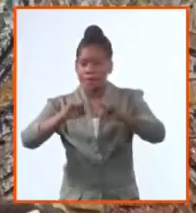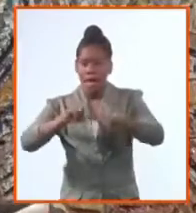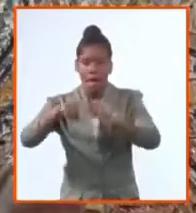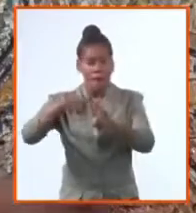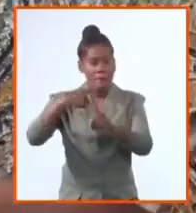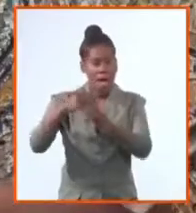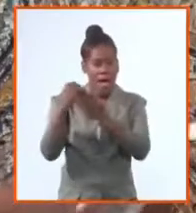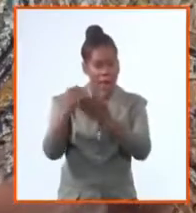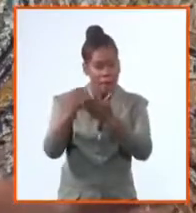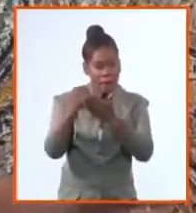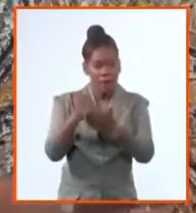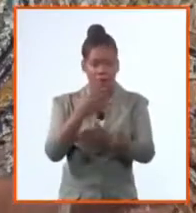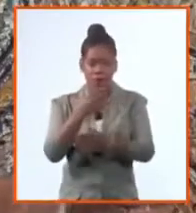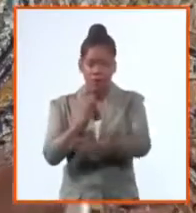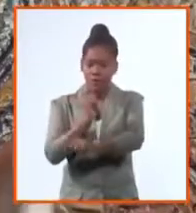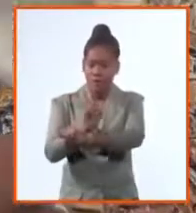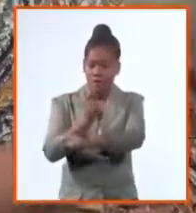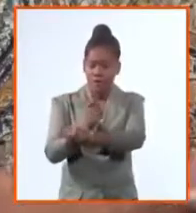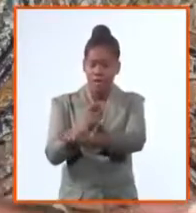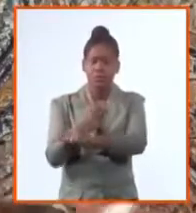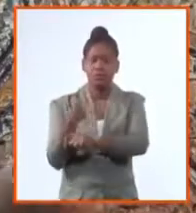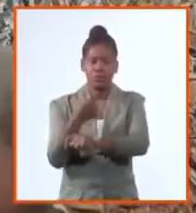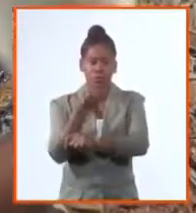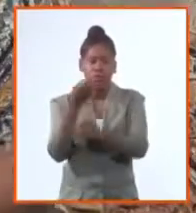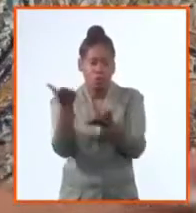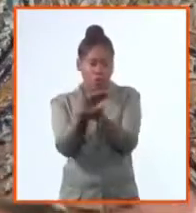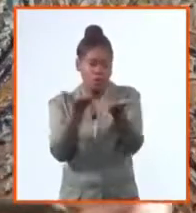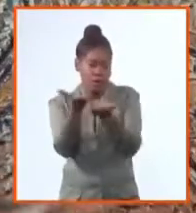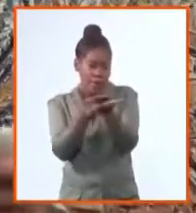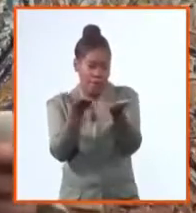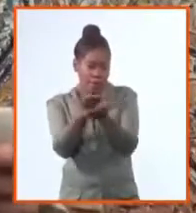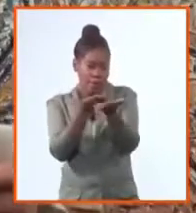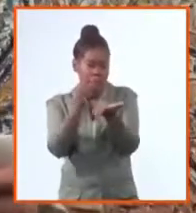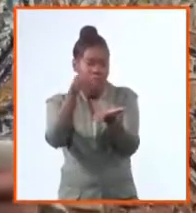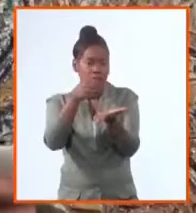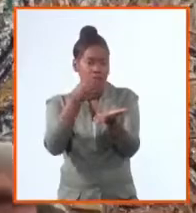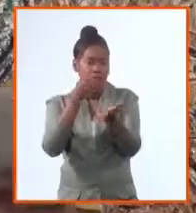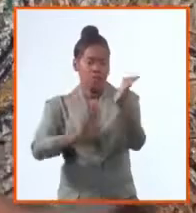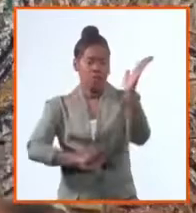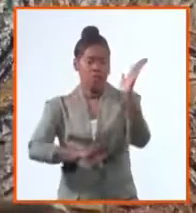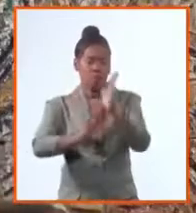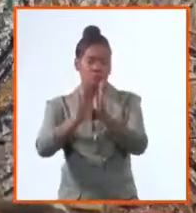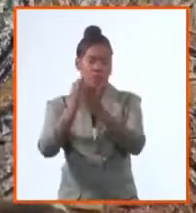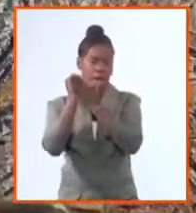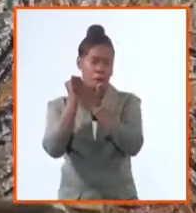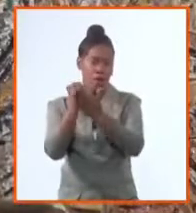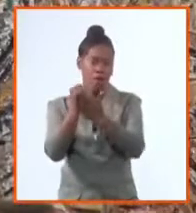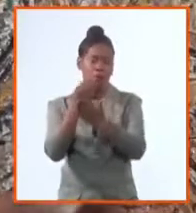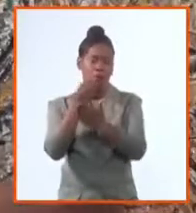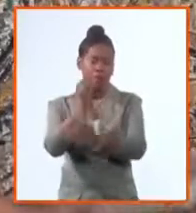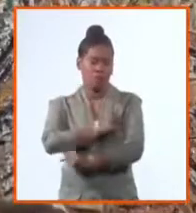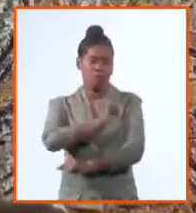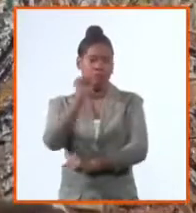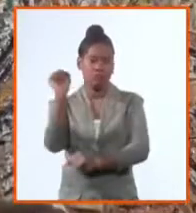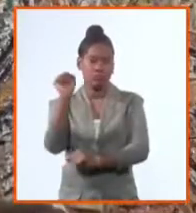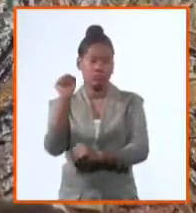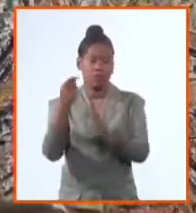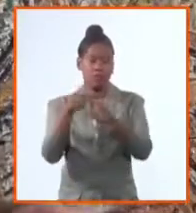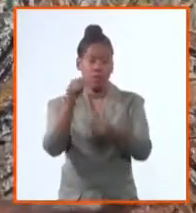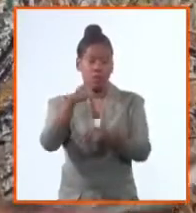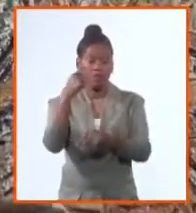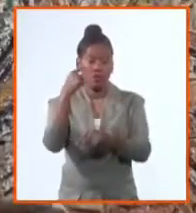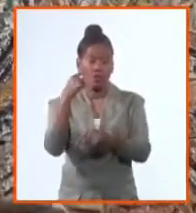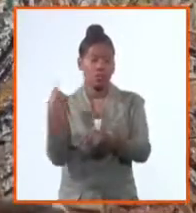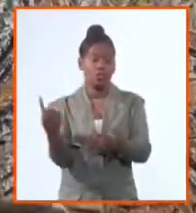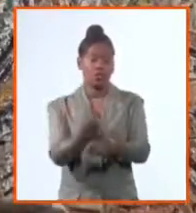de que en todo lo que se está planteando de políticas, de leyes, de normas, están participando los académicos,